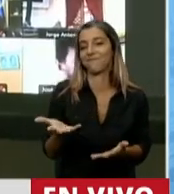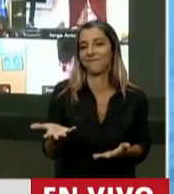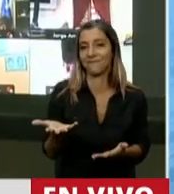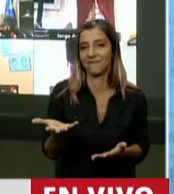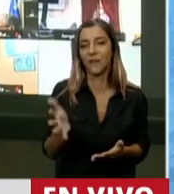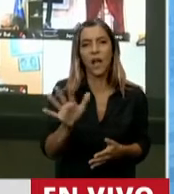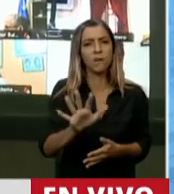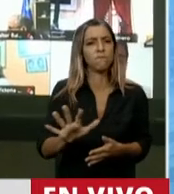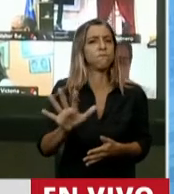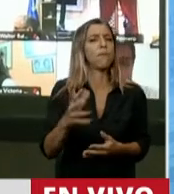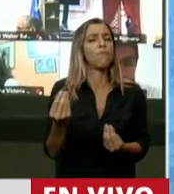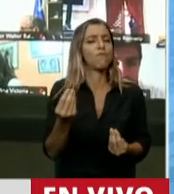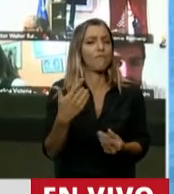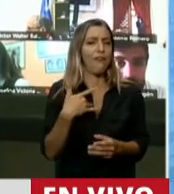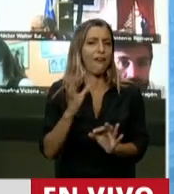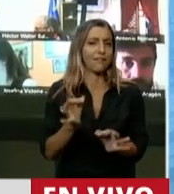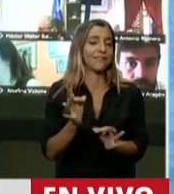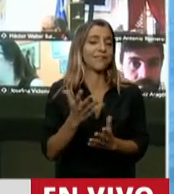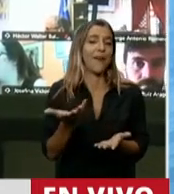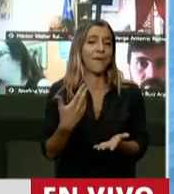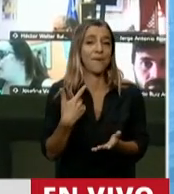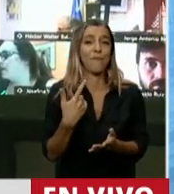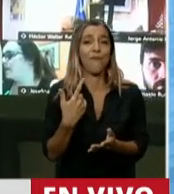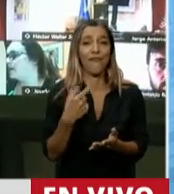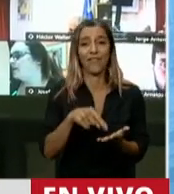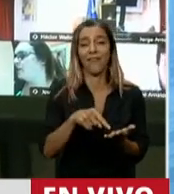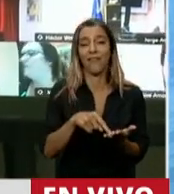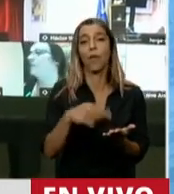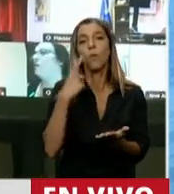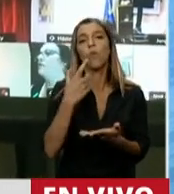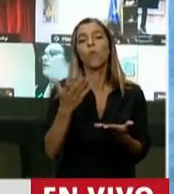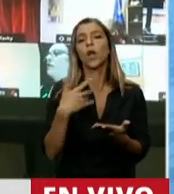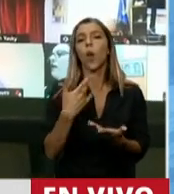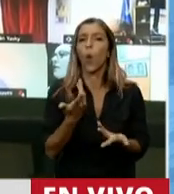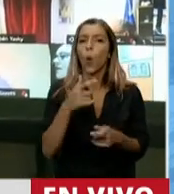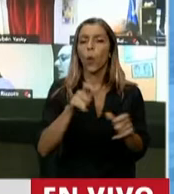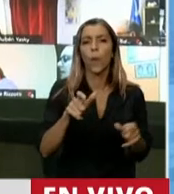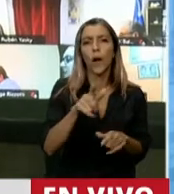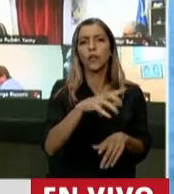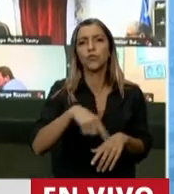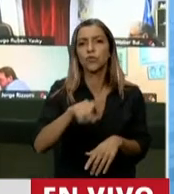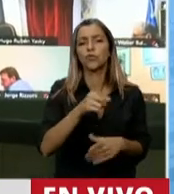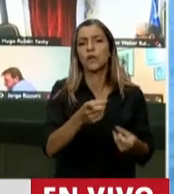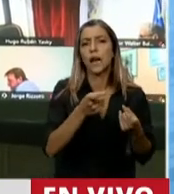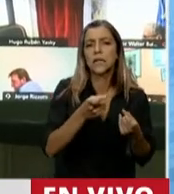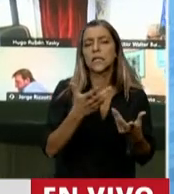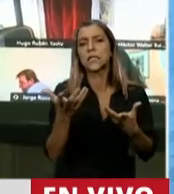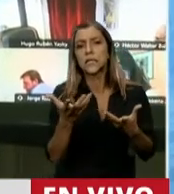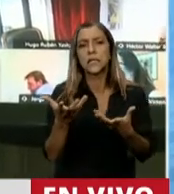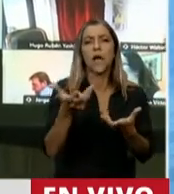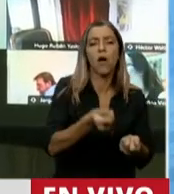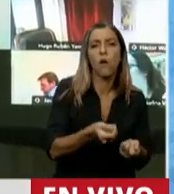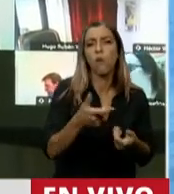utilizar las necesidades de la gente en una situación difícil de mucho dolor